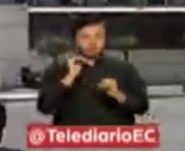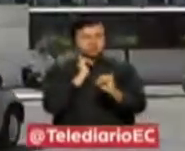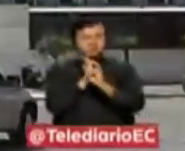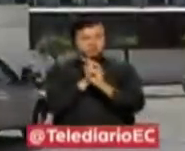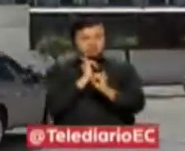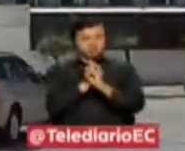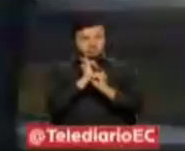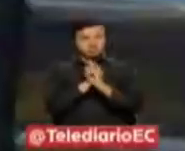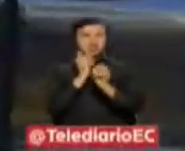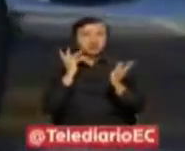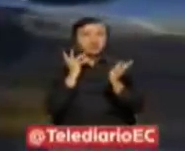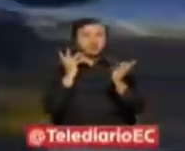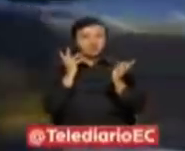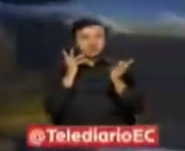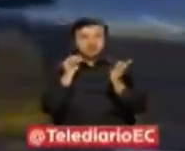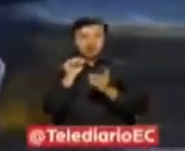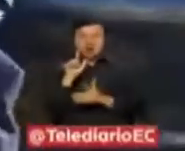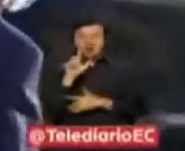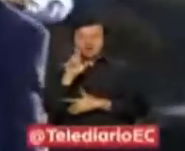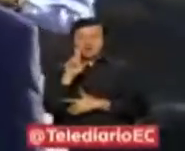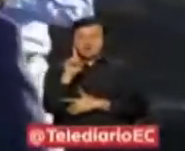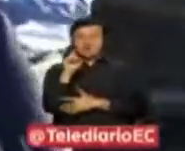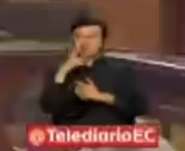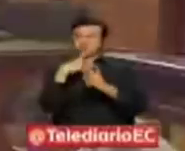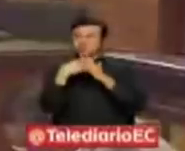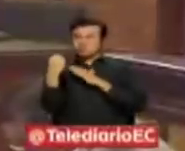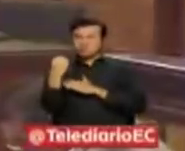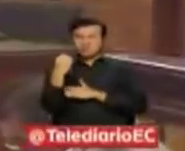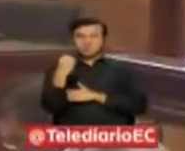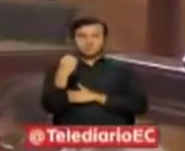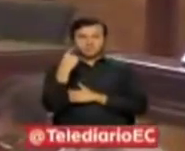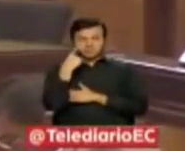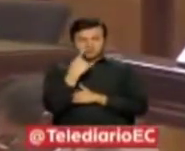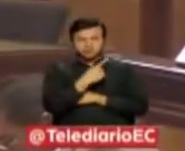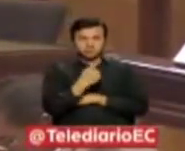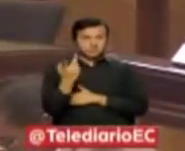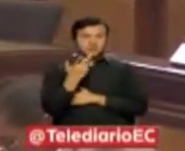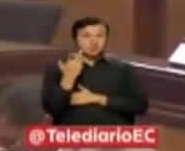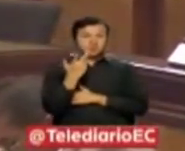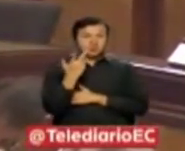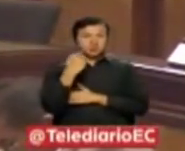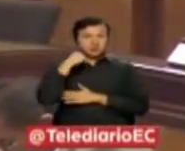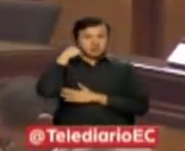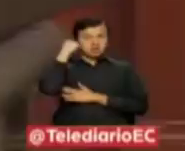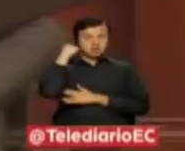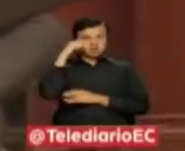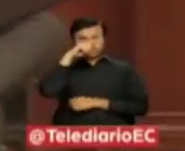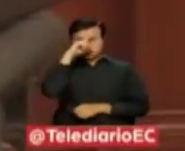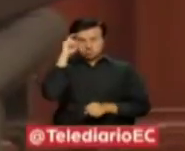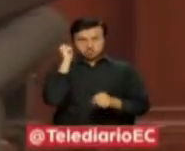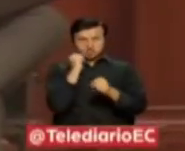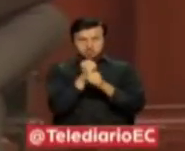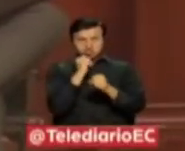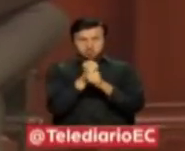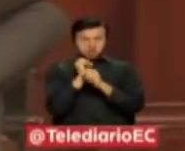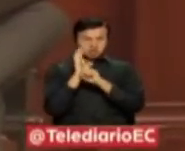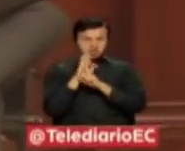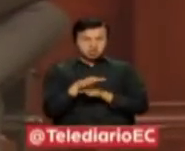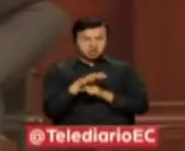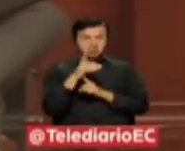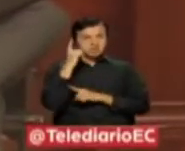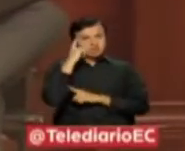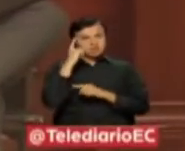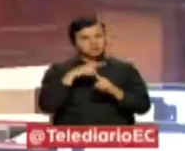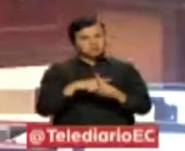instituciones en la salida del país de Alvarado. El argumento principal, una supuesta violación de derechos laborales y discriminación por